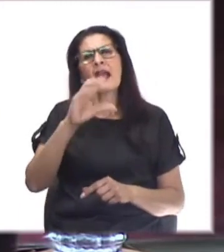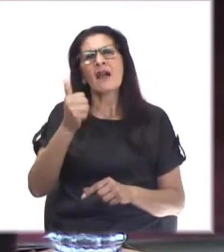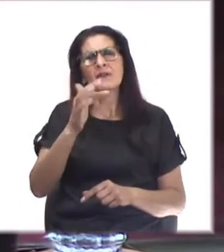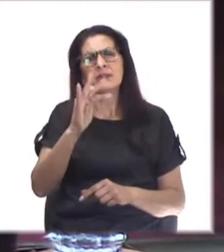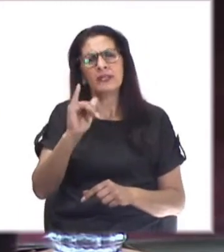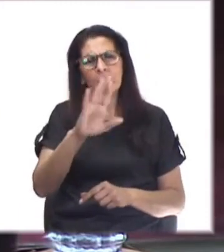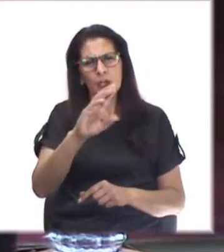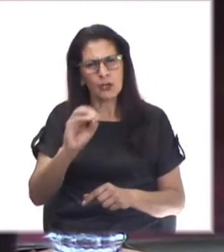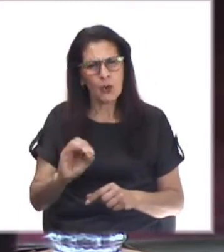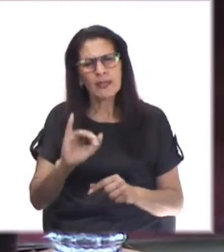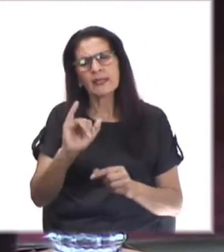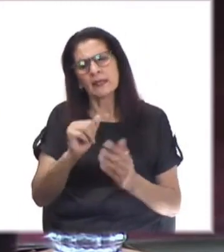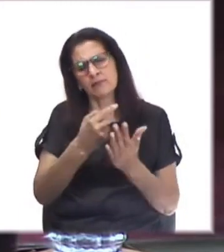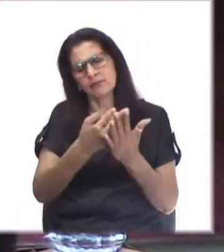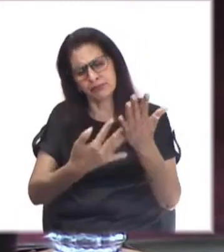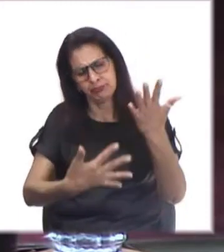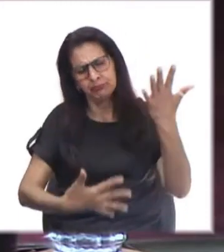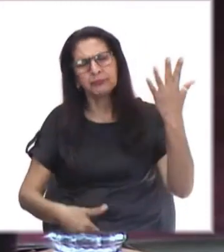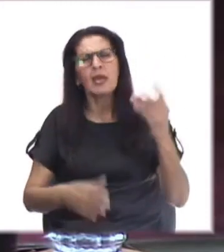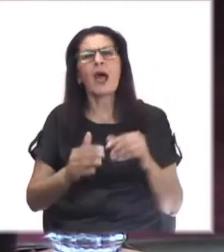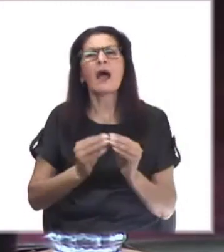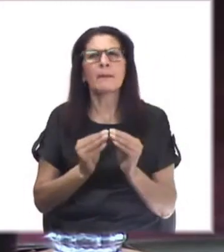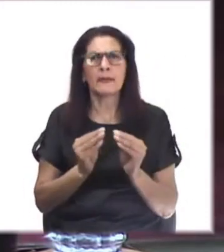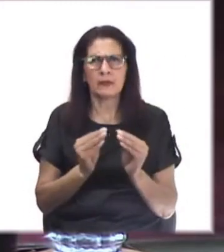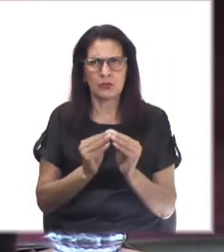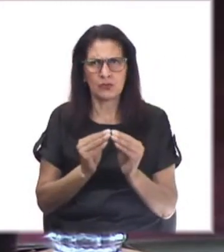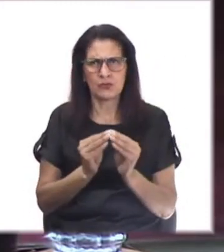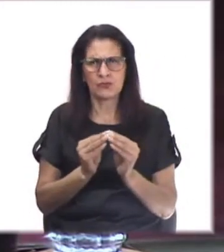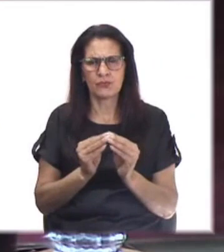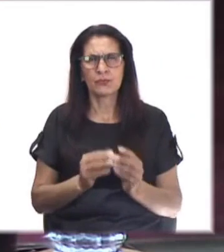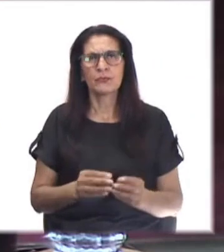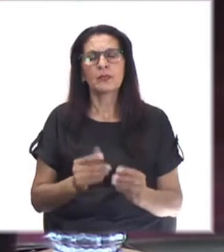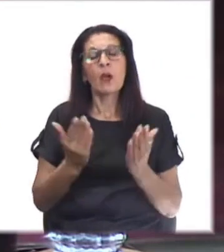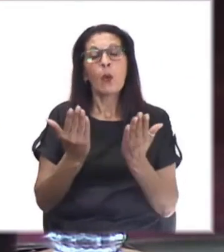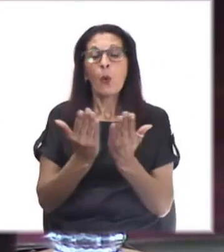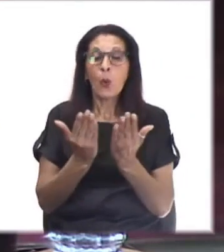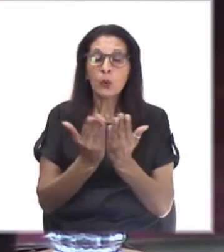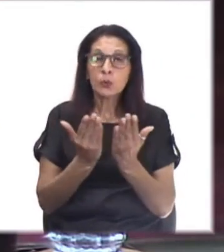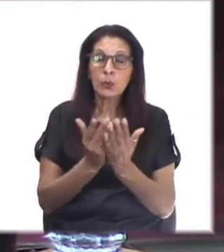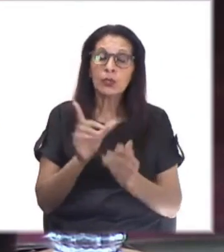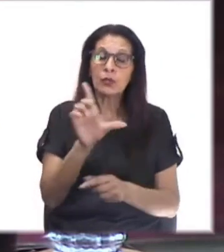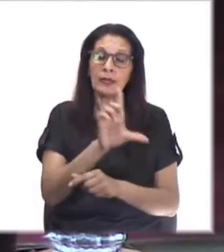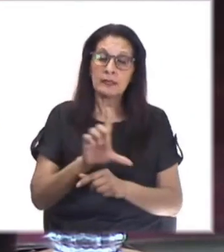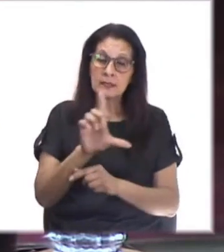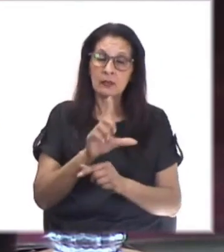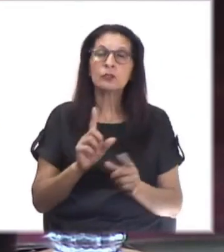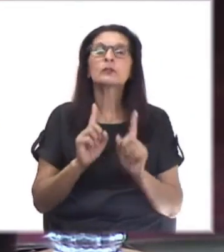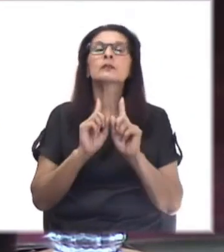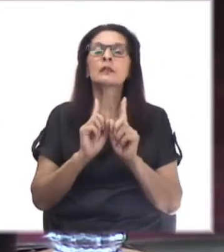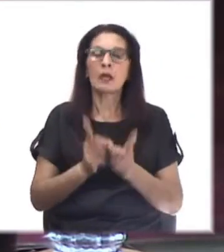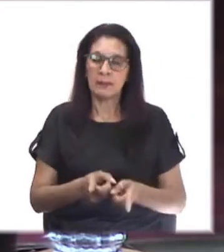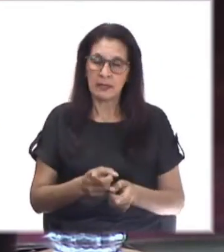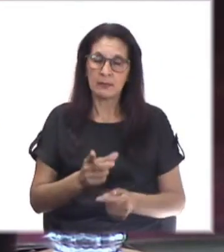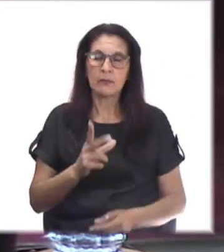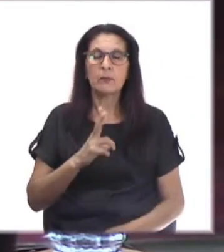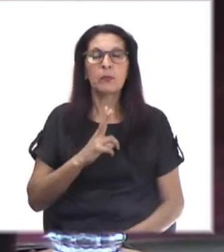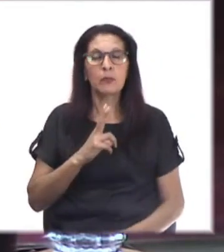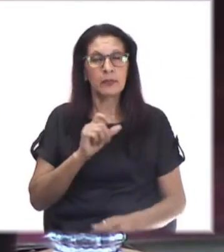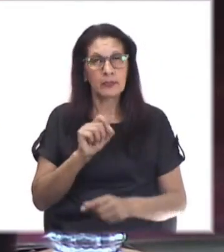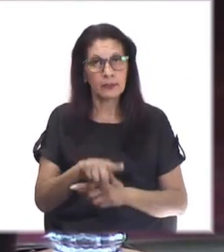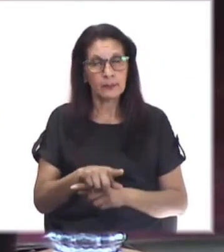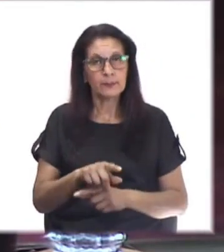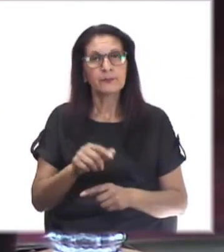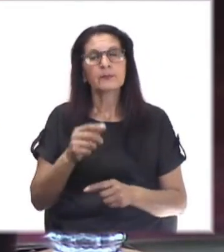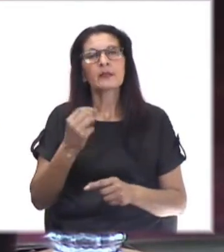y muchos otros amigos de la vida. Los estudios secundarios también fueron en la órbita pública, el primer año en el